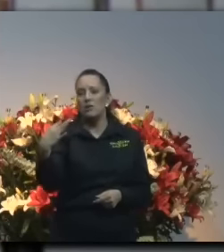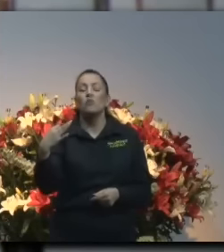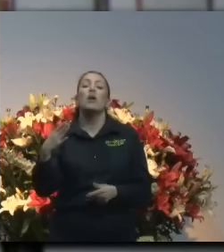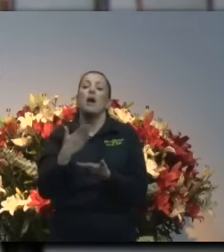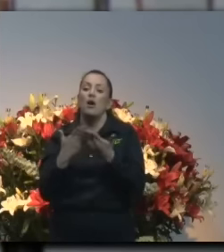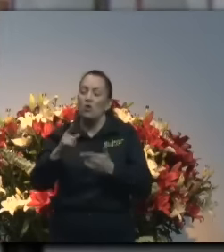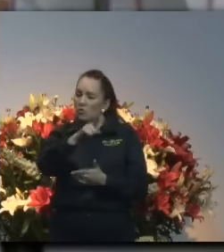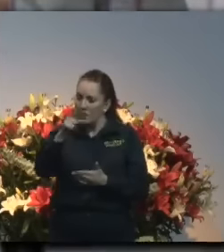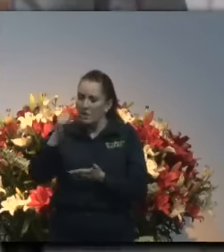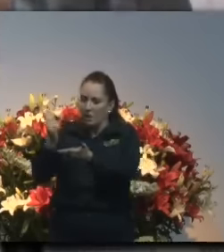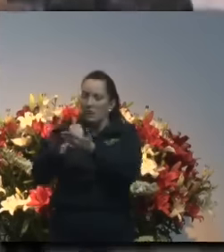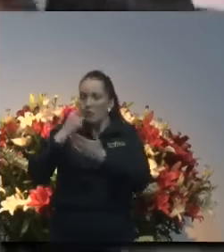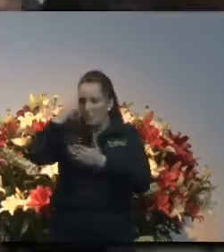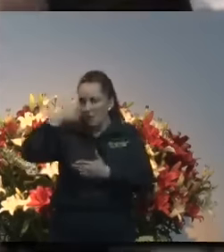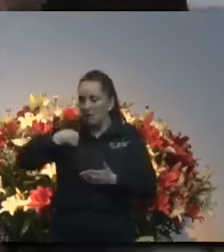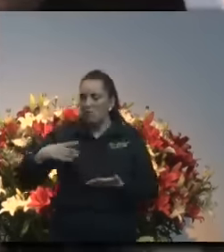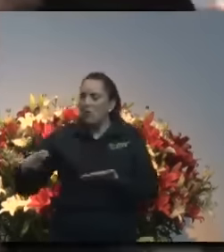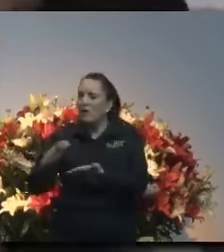gracias.